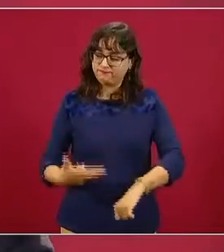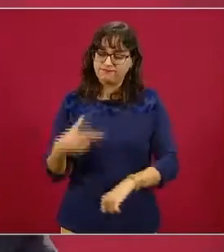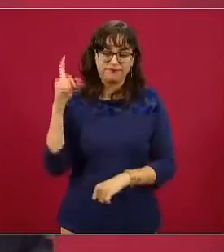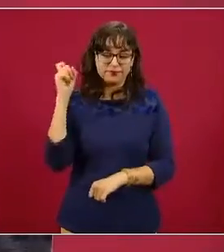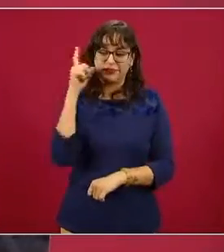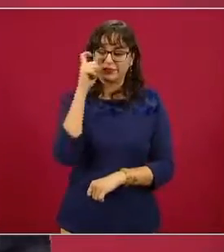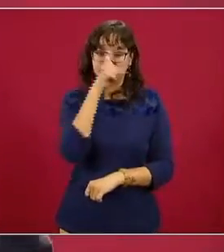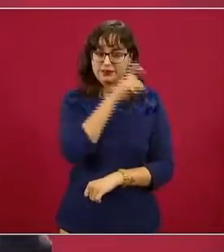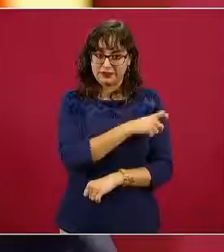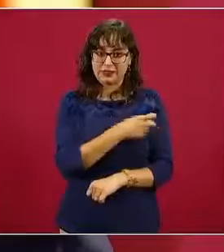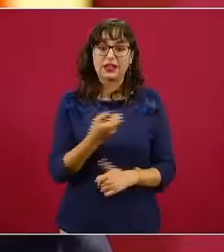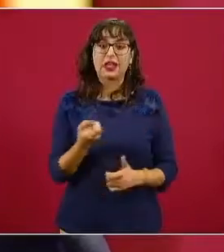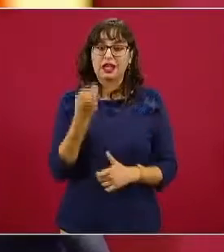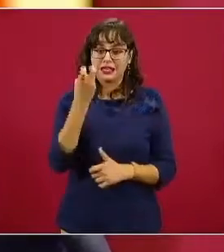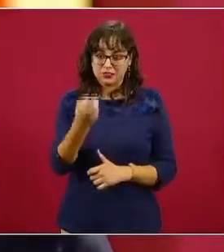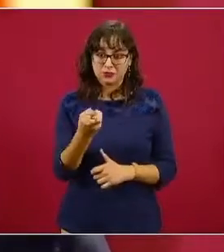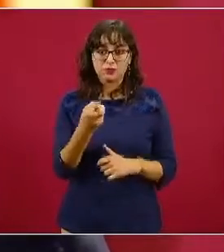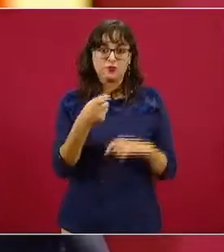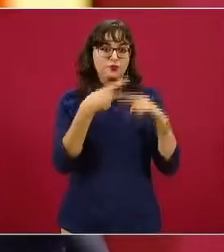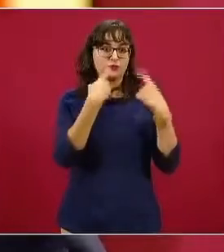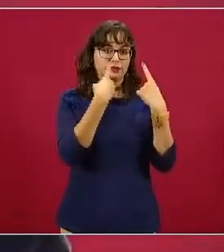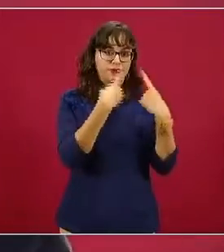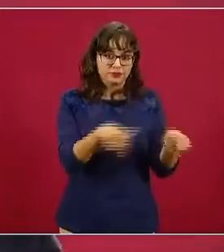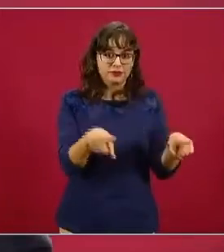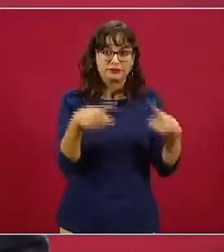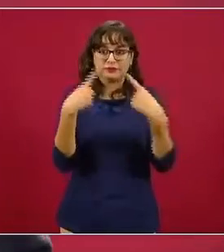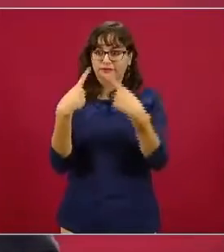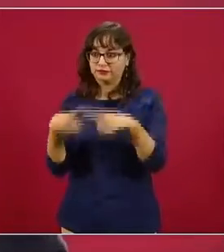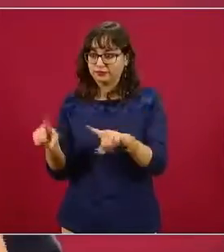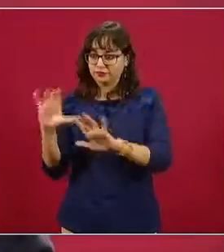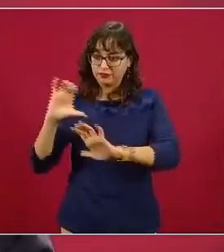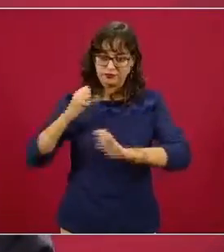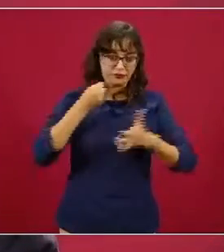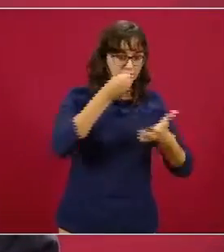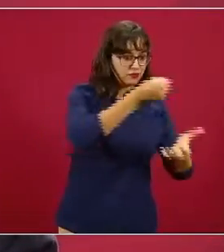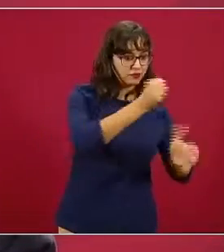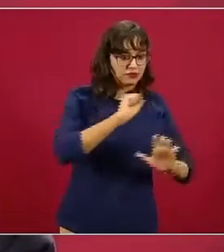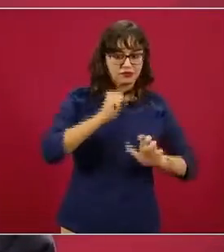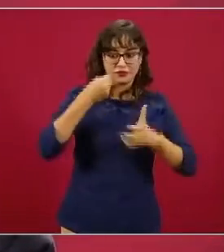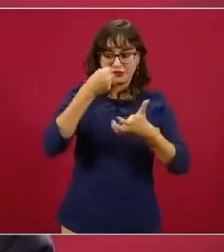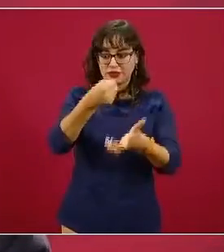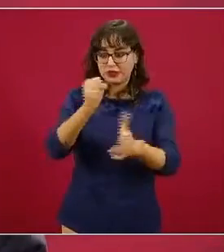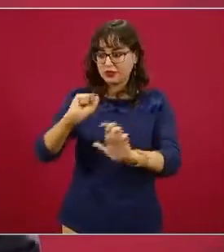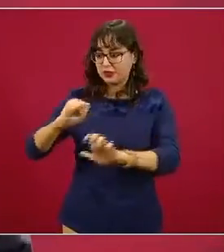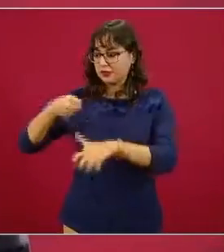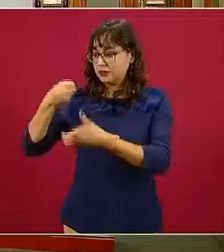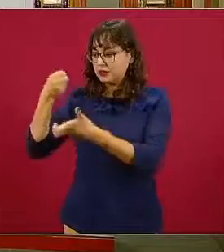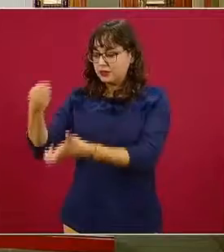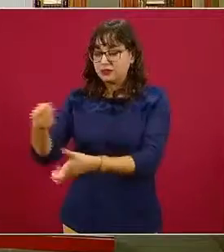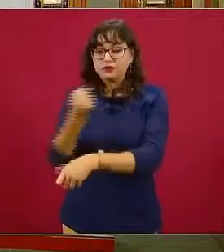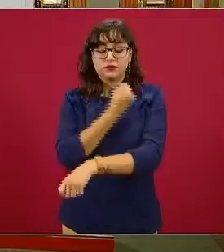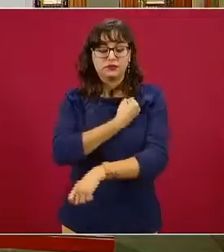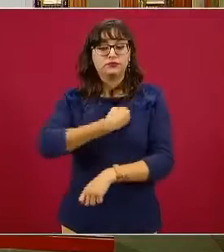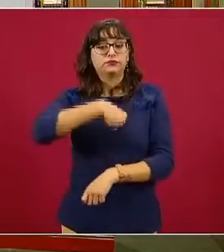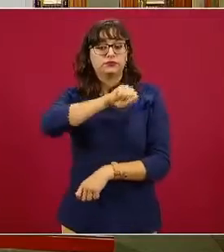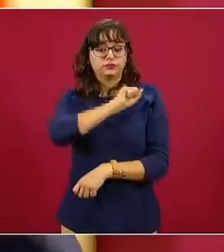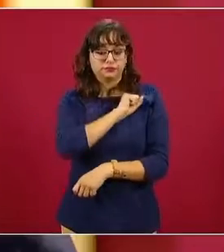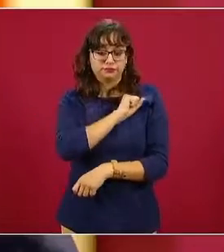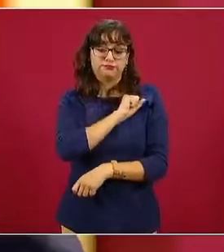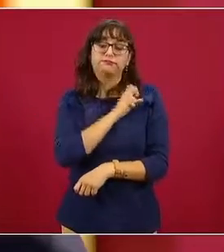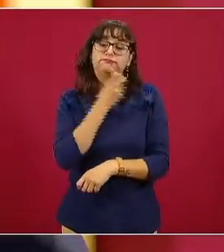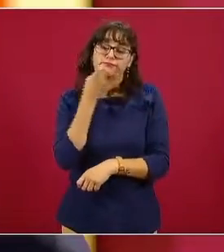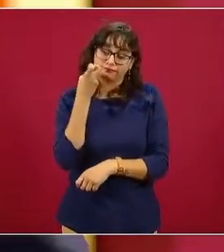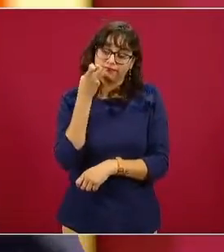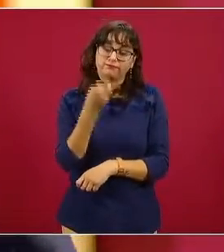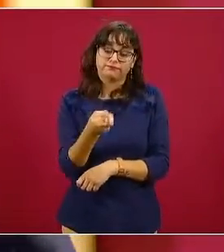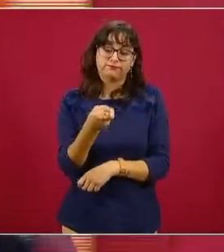directamente. Y hay una importante diferencia de la inversión que históricamente se ha hecho en la salud y es